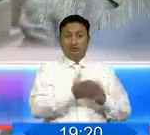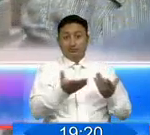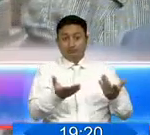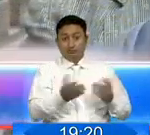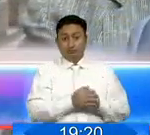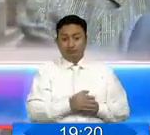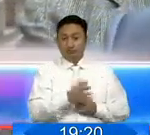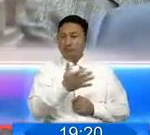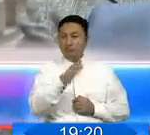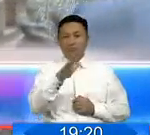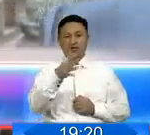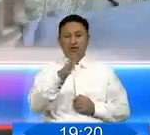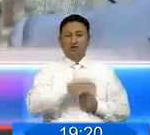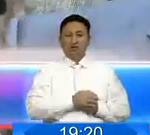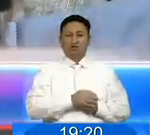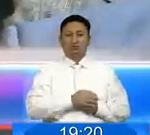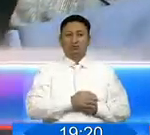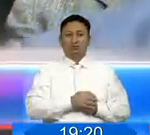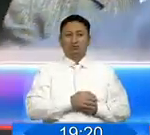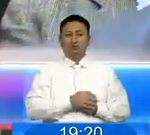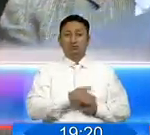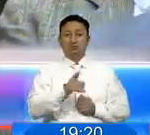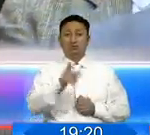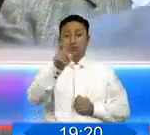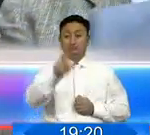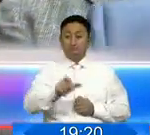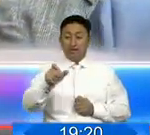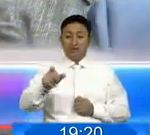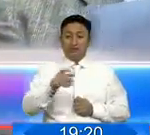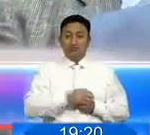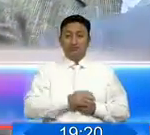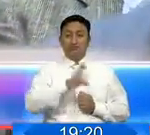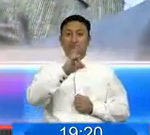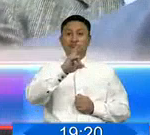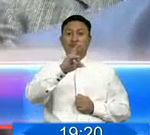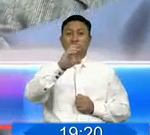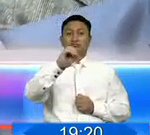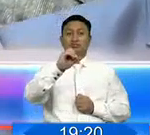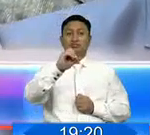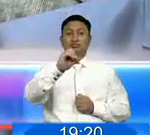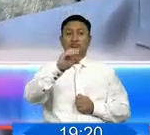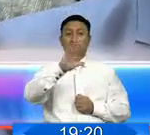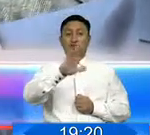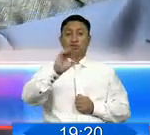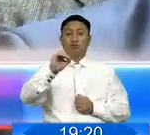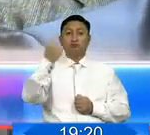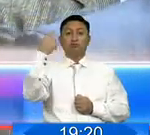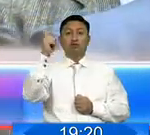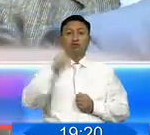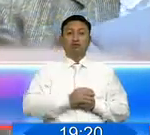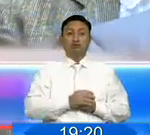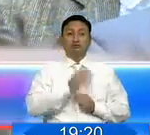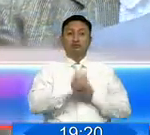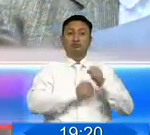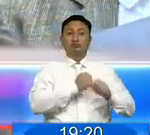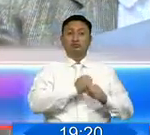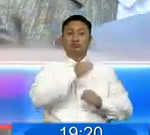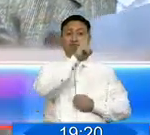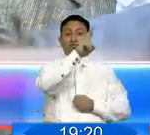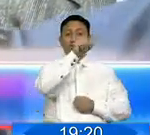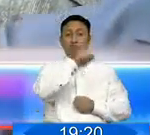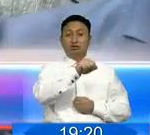es un aproximado de perjuicio a los trabajadores entre 70 a 50 millones desde el año